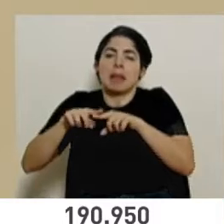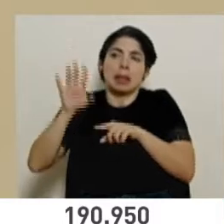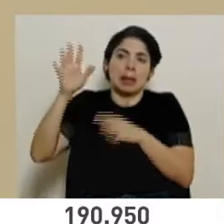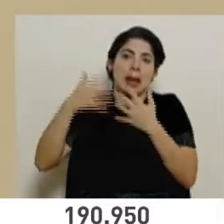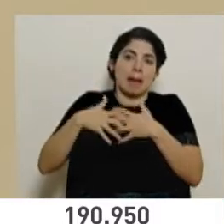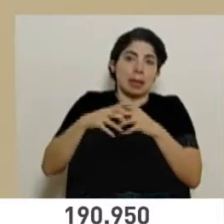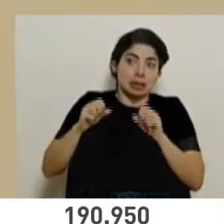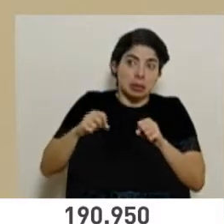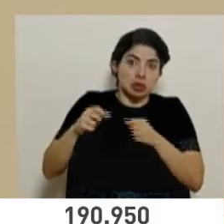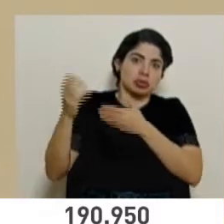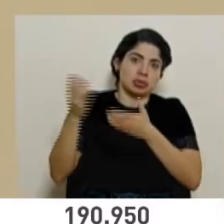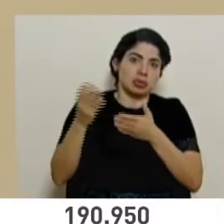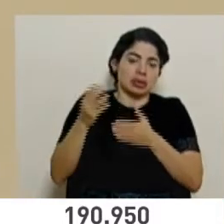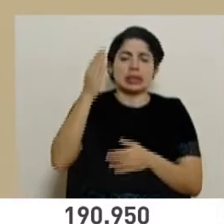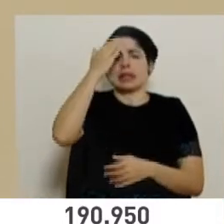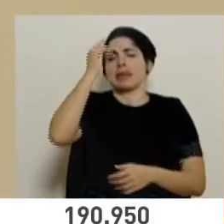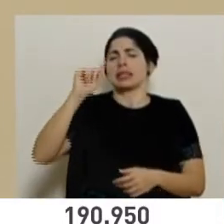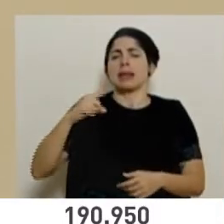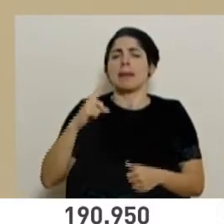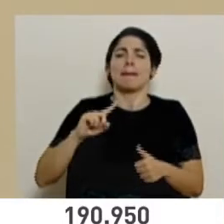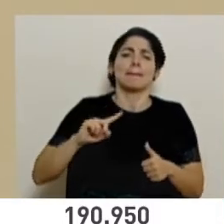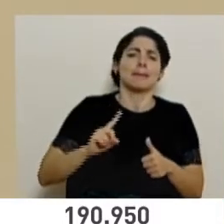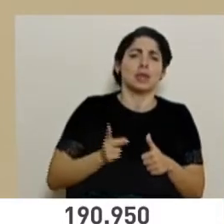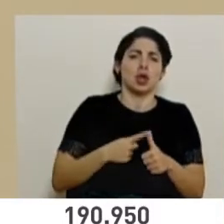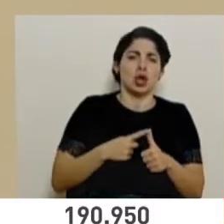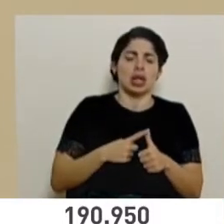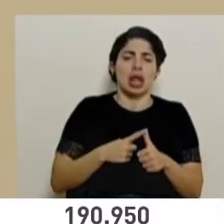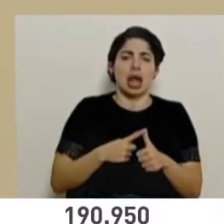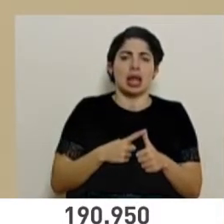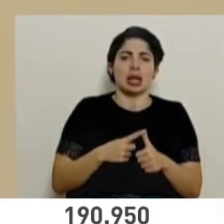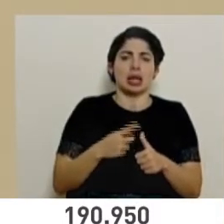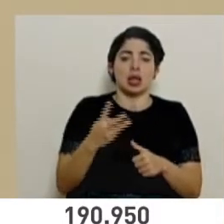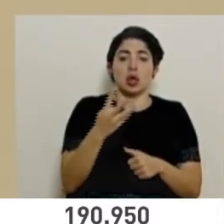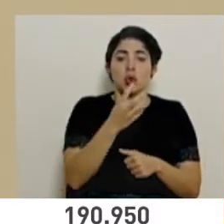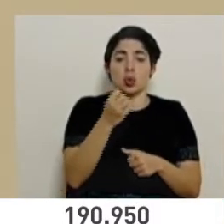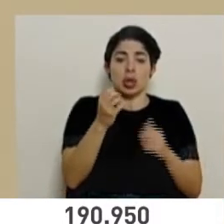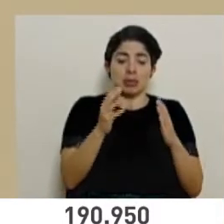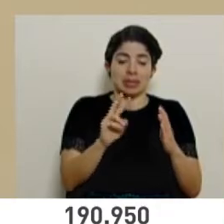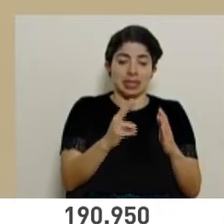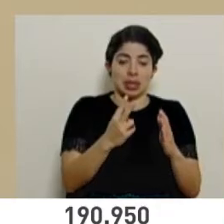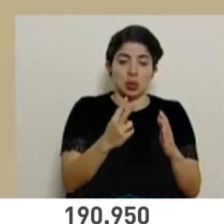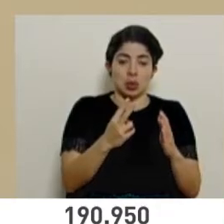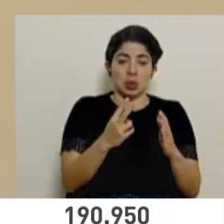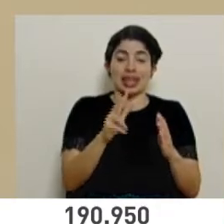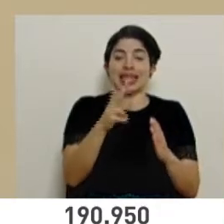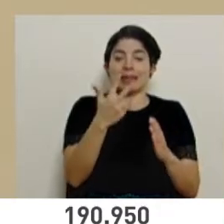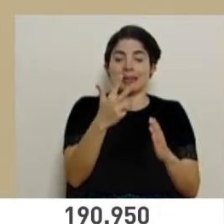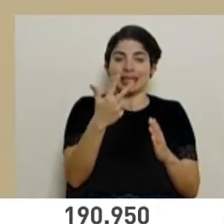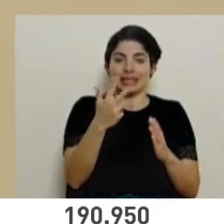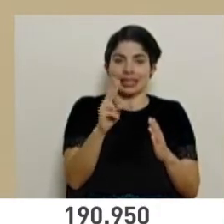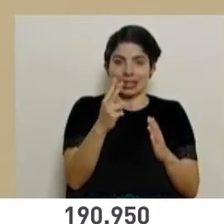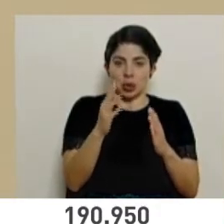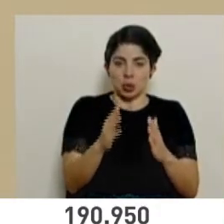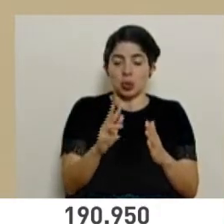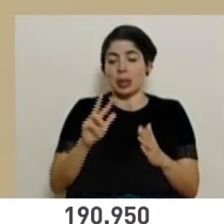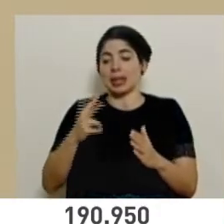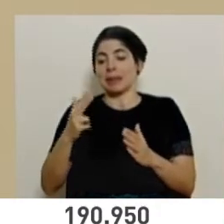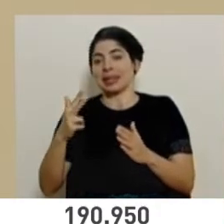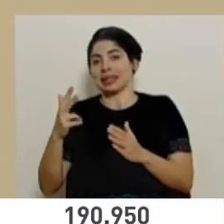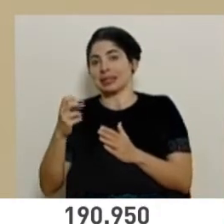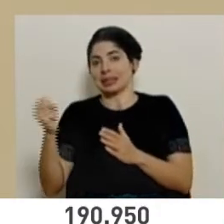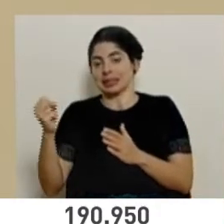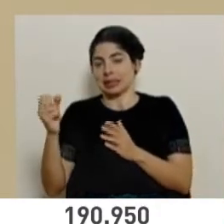empresa, pues priorizando, por supuesto, los dos, digamos que el cuatrimestre segundo y el trimestre segundo y el trimestre